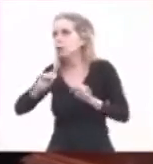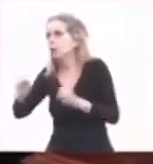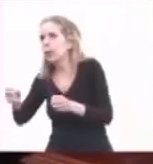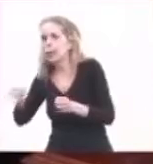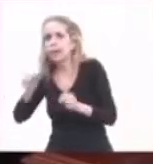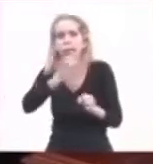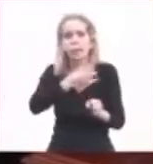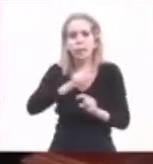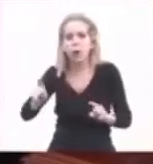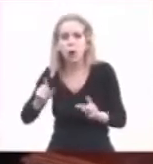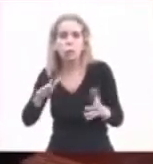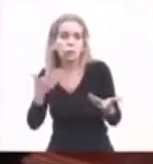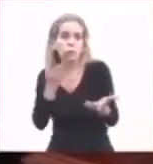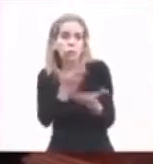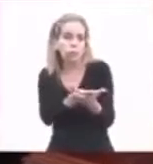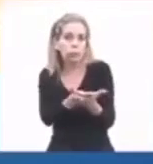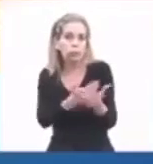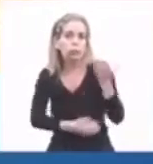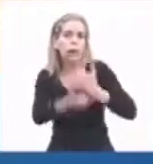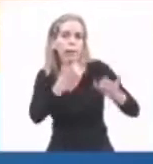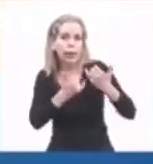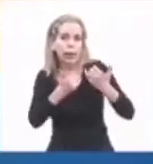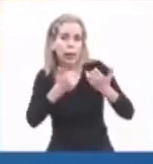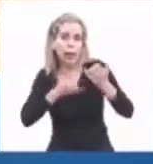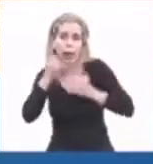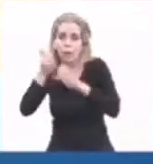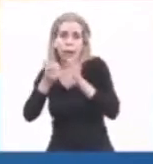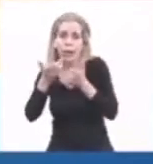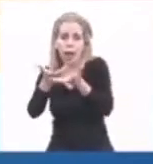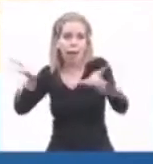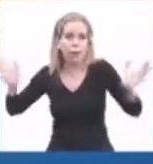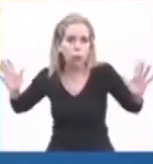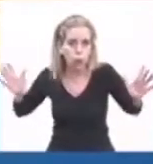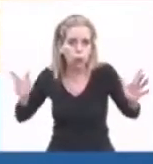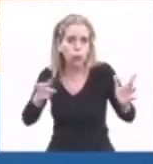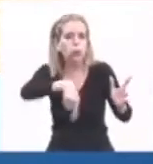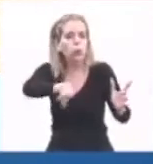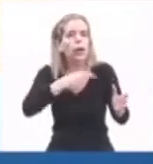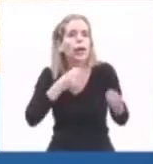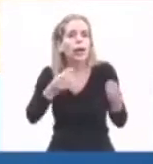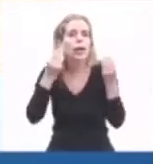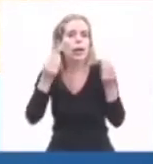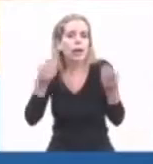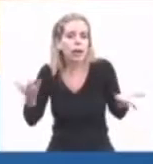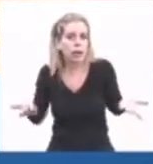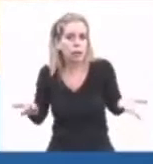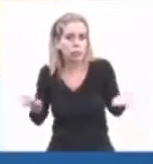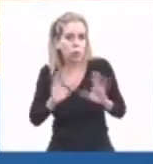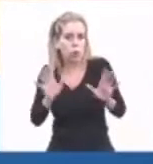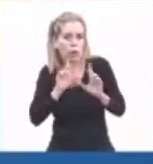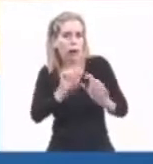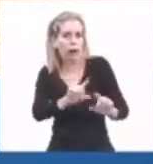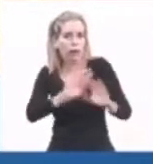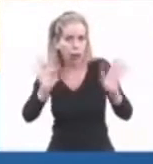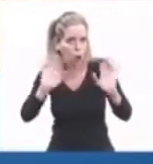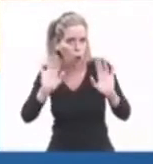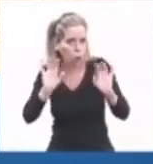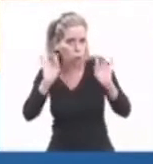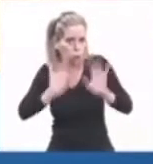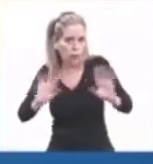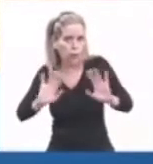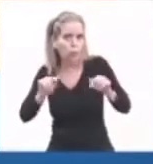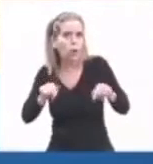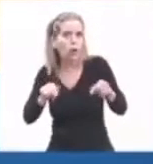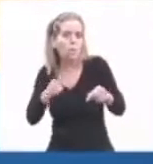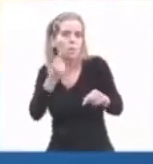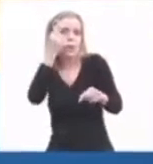por eso le pregunto que me explique y no se explique qué es lo que quieren hacer. Es por eso, no es peyorativo, obedece a lo que pasó en el día de